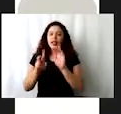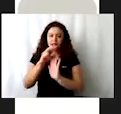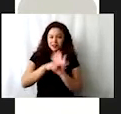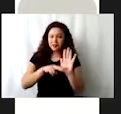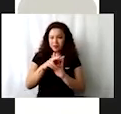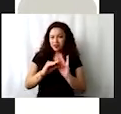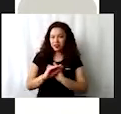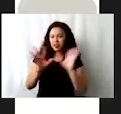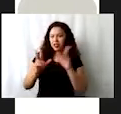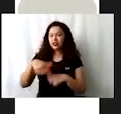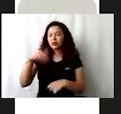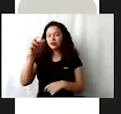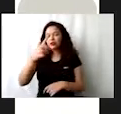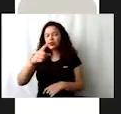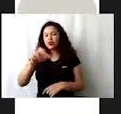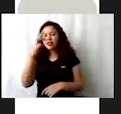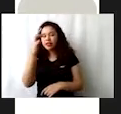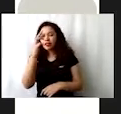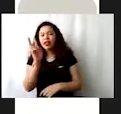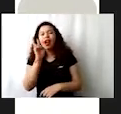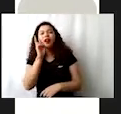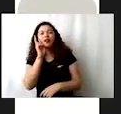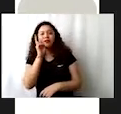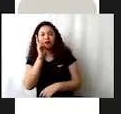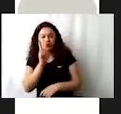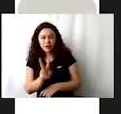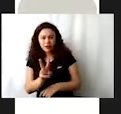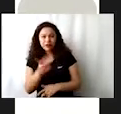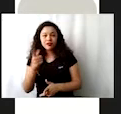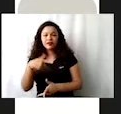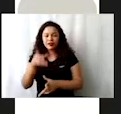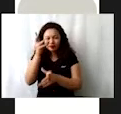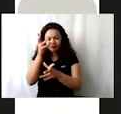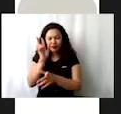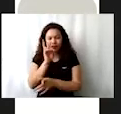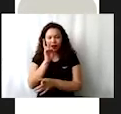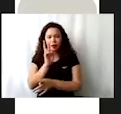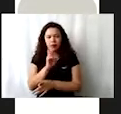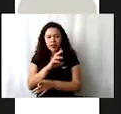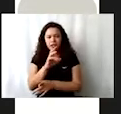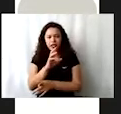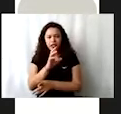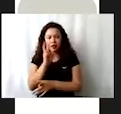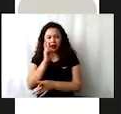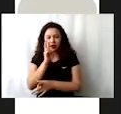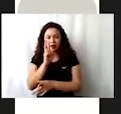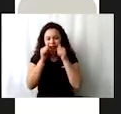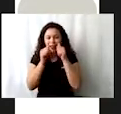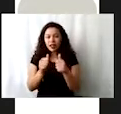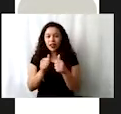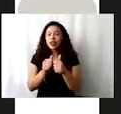supuesto, ustedes pueden observar, ustedes pueden haber apreciado la arquitectura de los puestos y